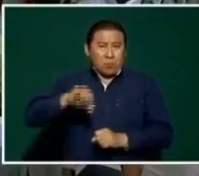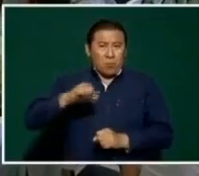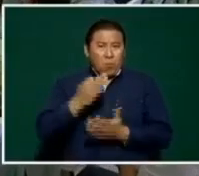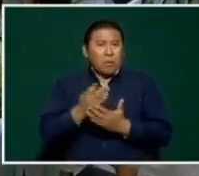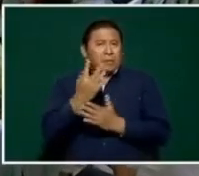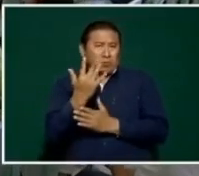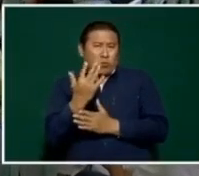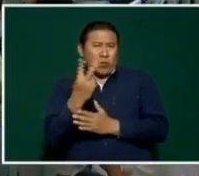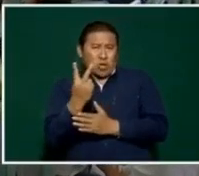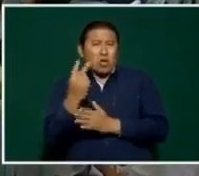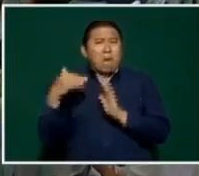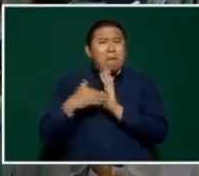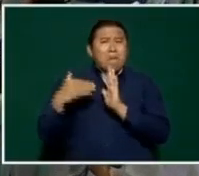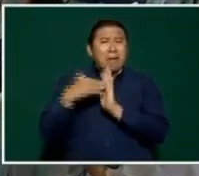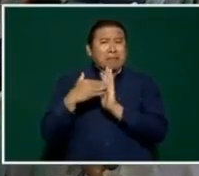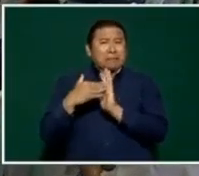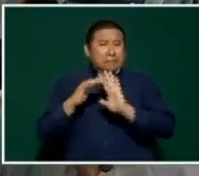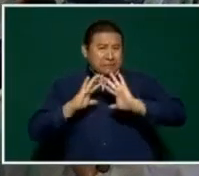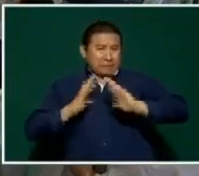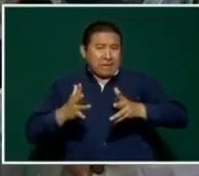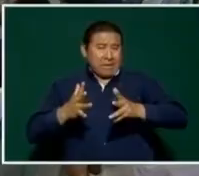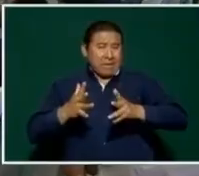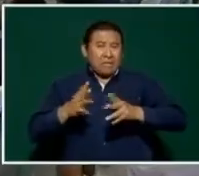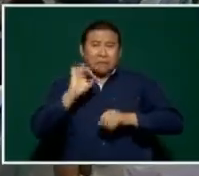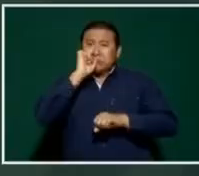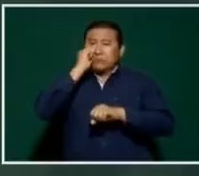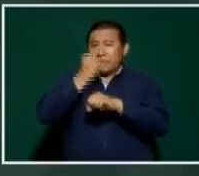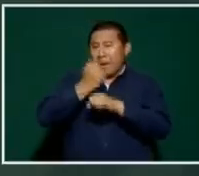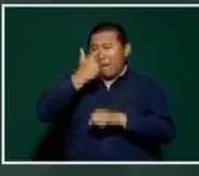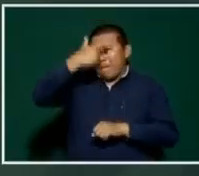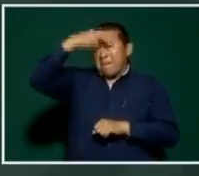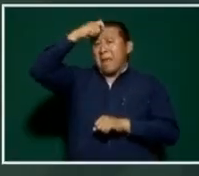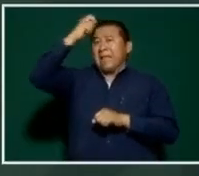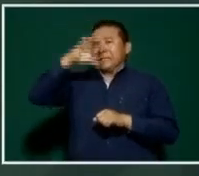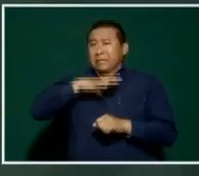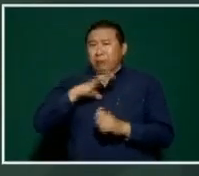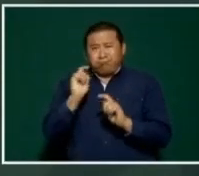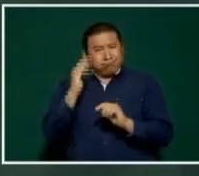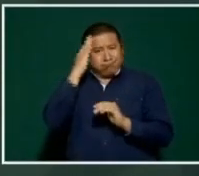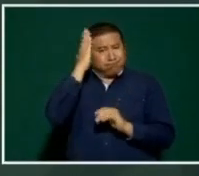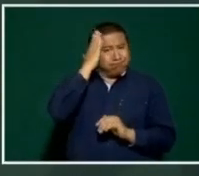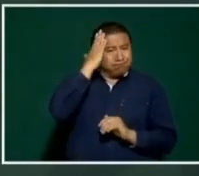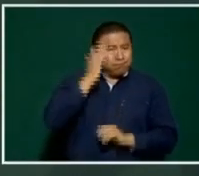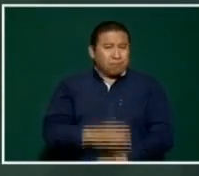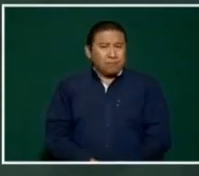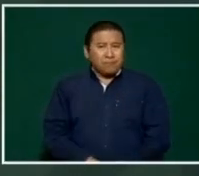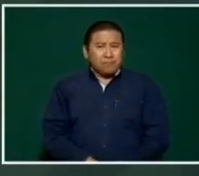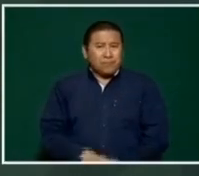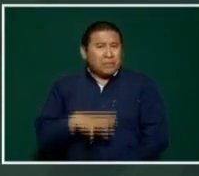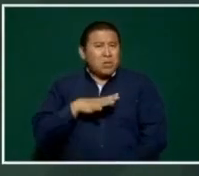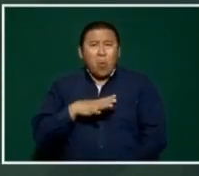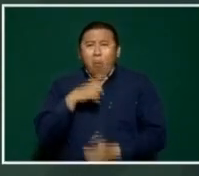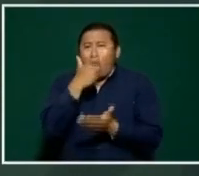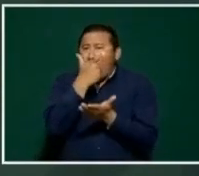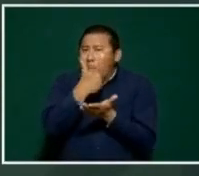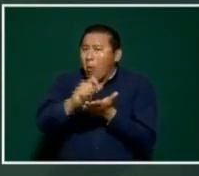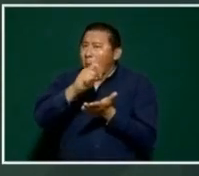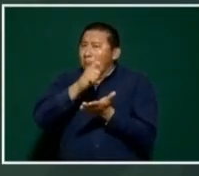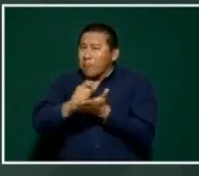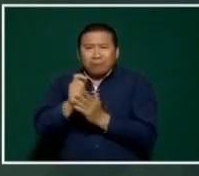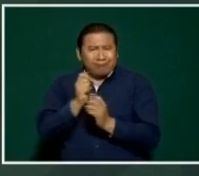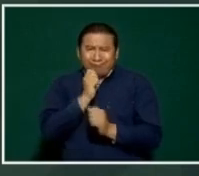52 millones de pesos ya la secretaria de marina que es la que tiene el liderazgo no vamos a comprar